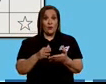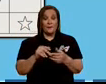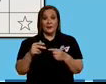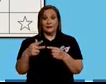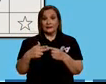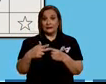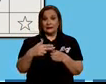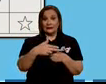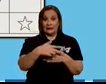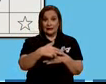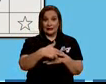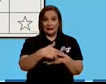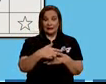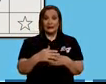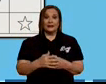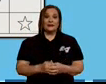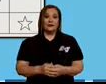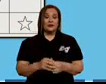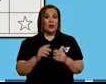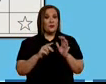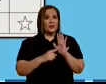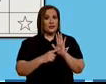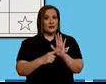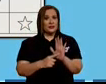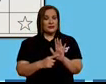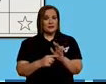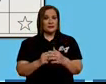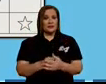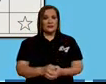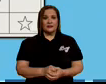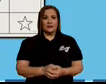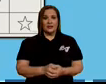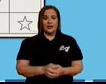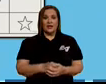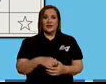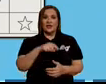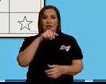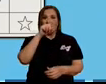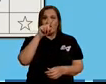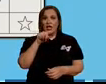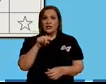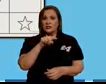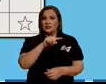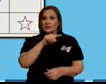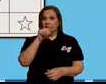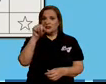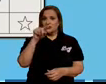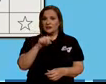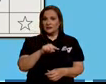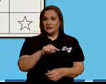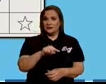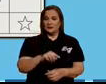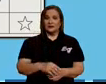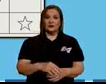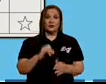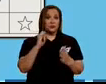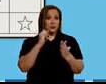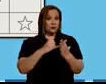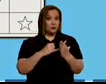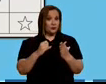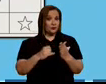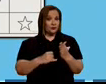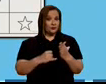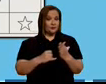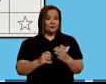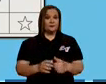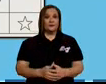Y aquí te voy a enseñar, ¿verdad? La silueta de nuestra estrella. Vamos a realizar uno de los símbolos muy importantes que nos representa a